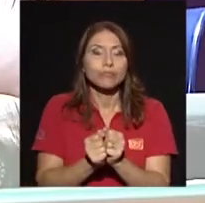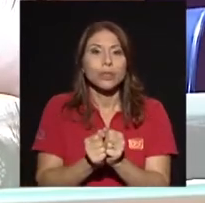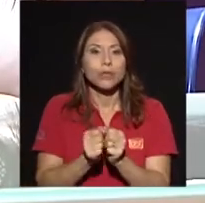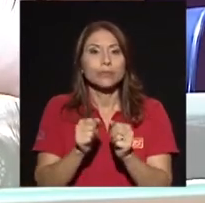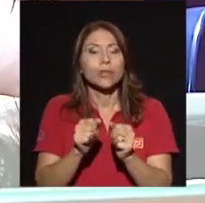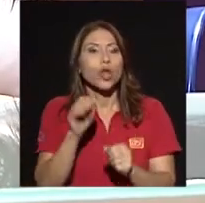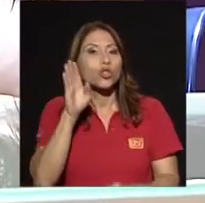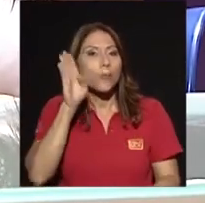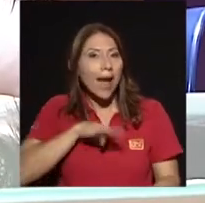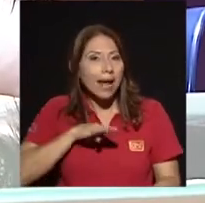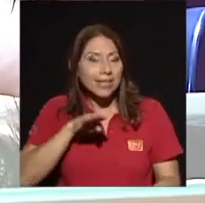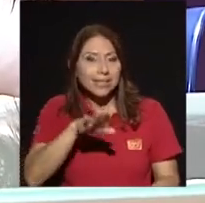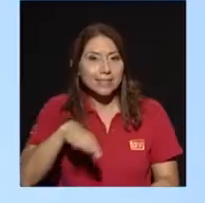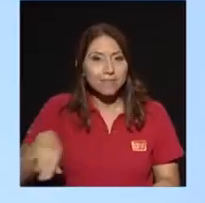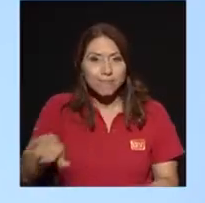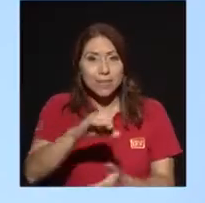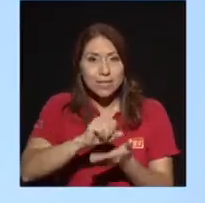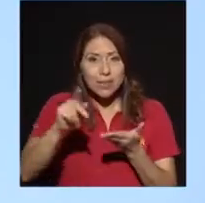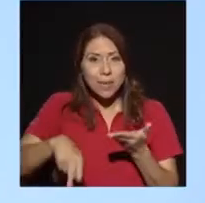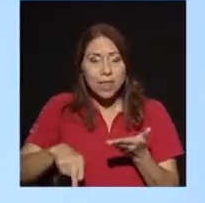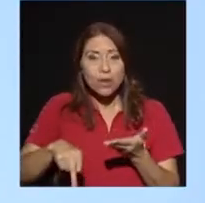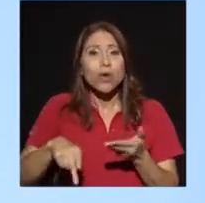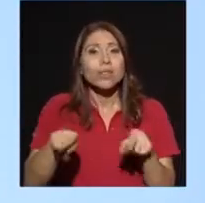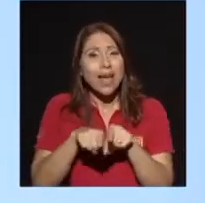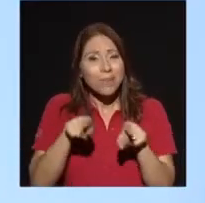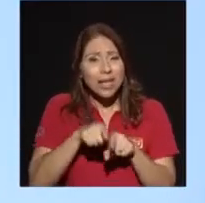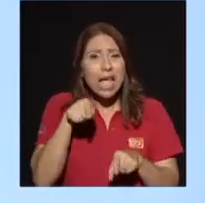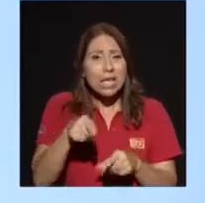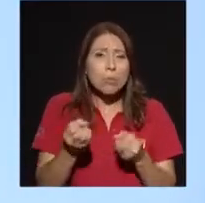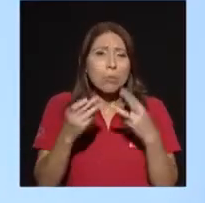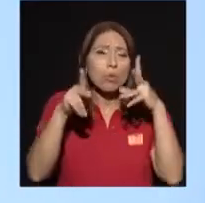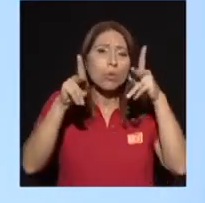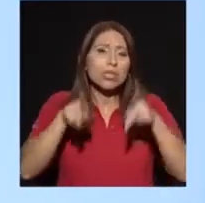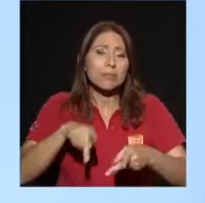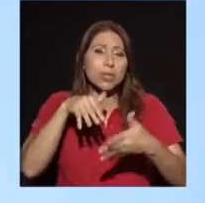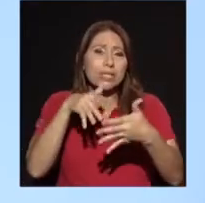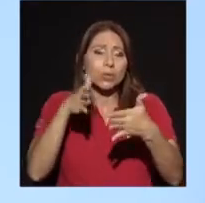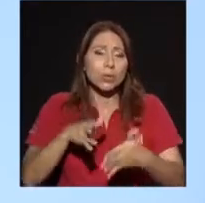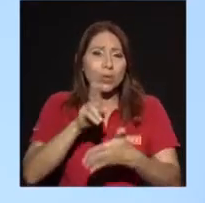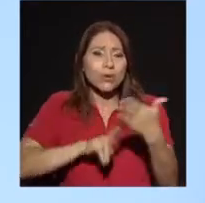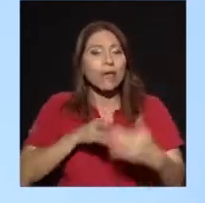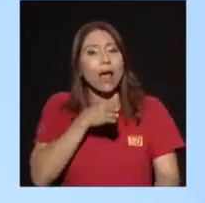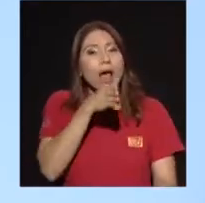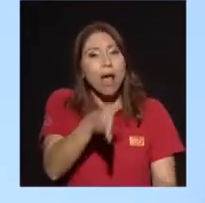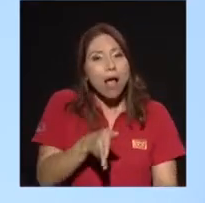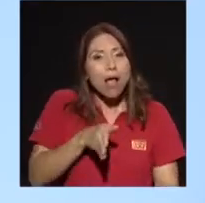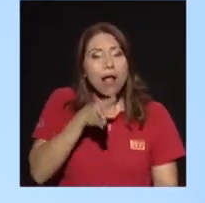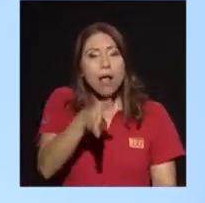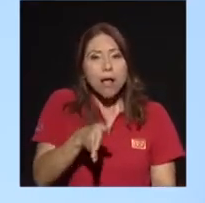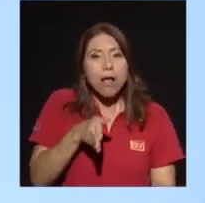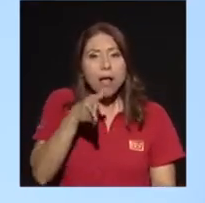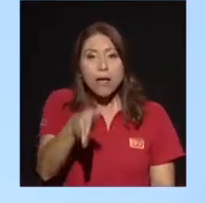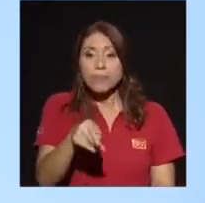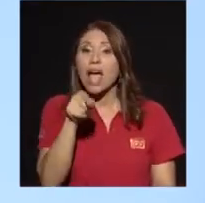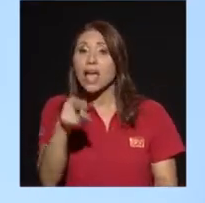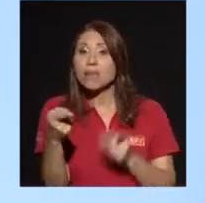de la zona de San Pedro, en los cuales también acuden muchísimas personas universitarias y en donde se dan prácticas bastante machistas en